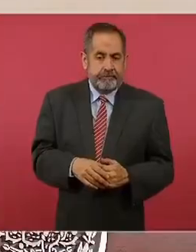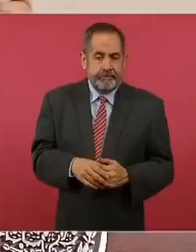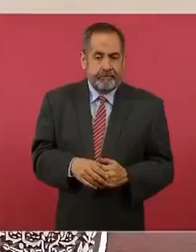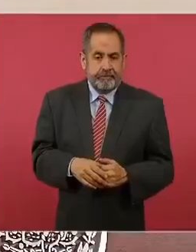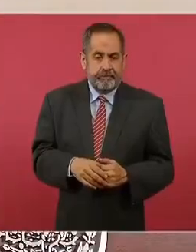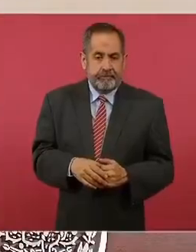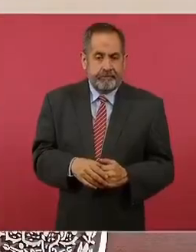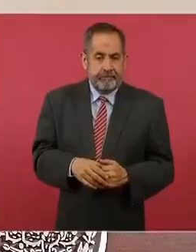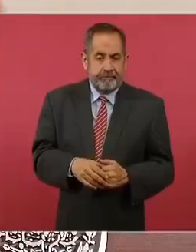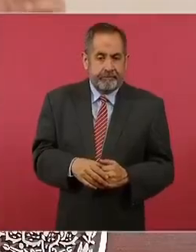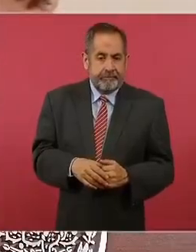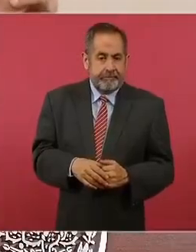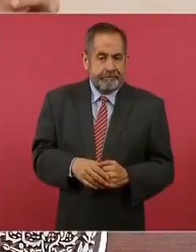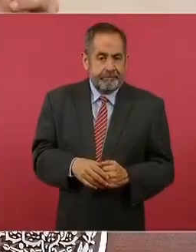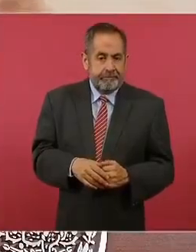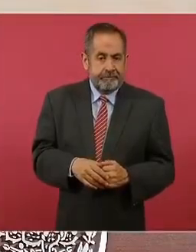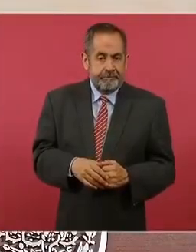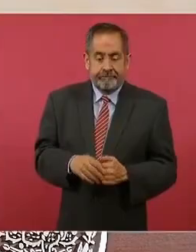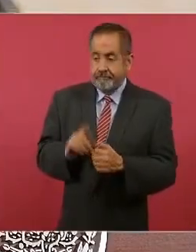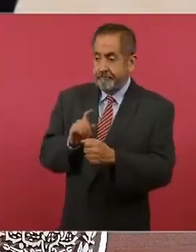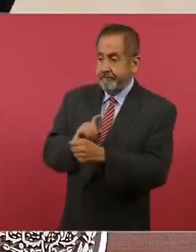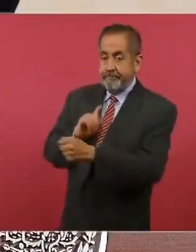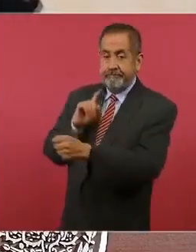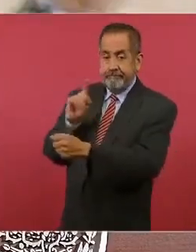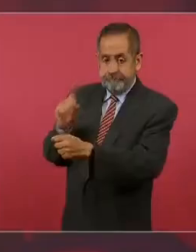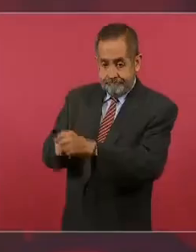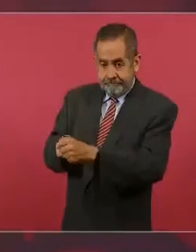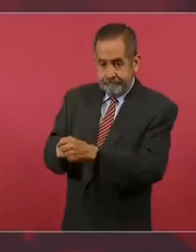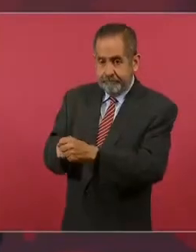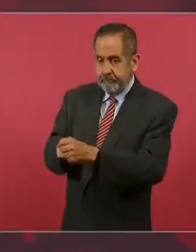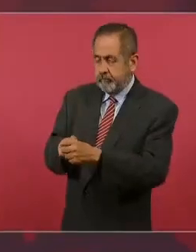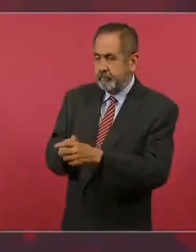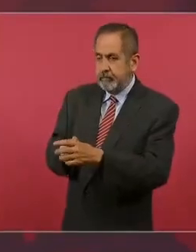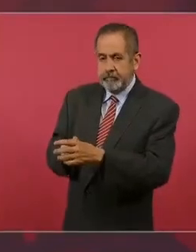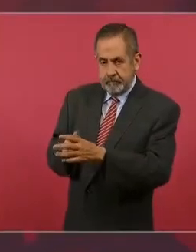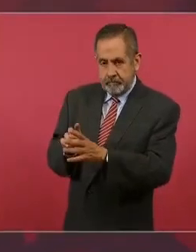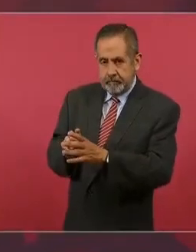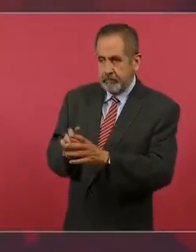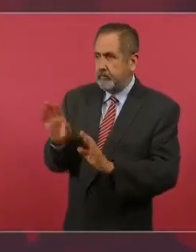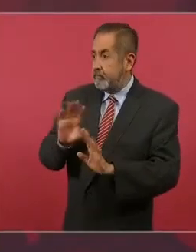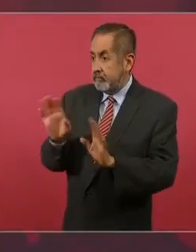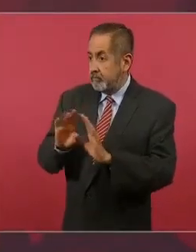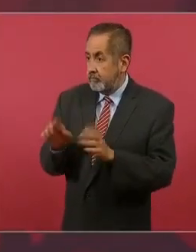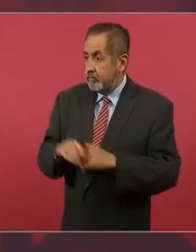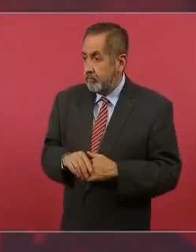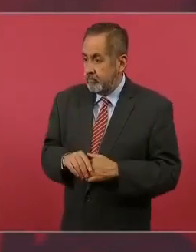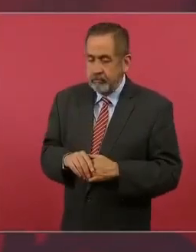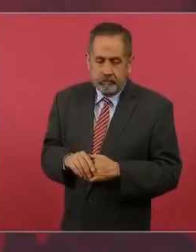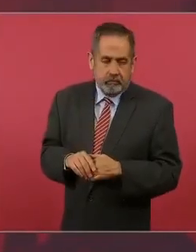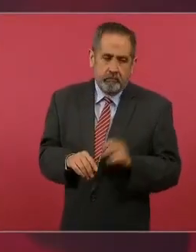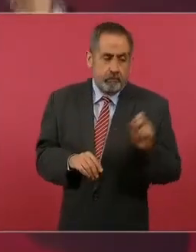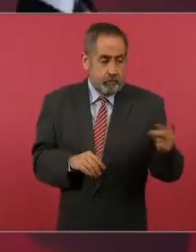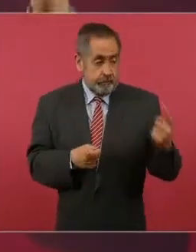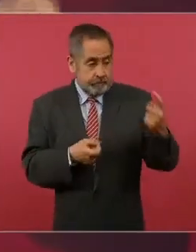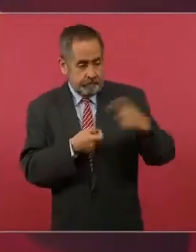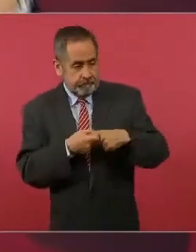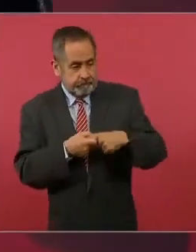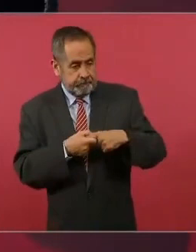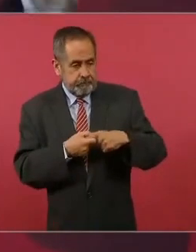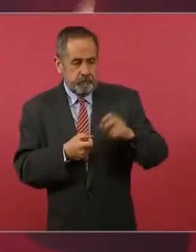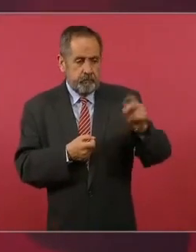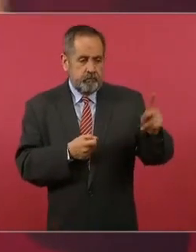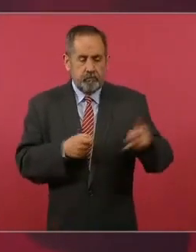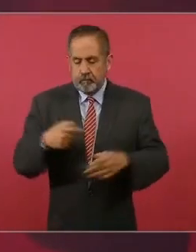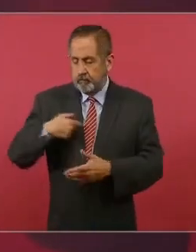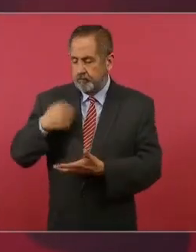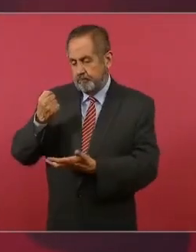tenemos nosotros la obligación de entregarles sus fondos, si no aceptan. Y entonces, al entregarles